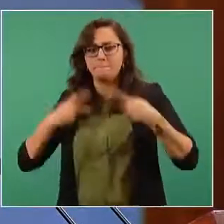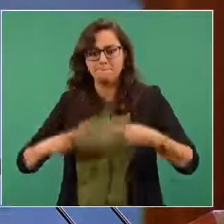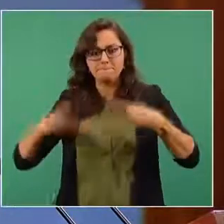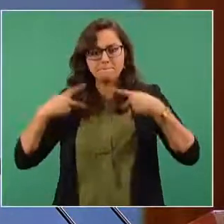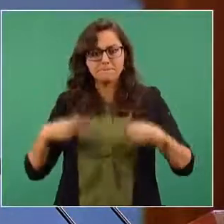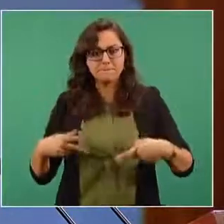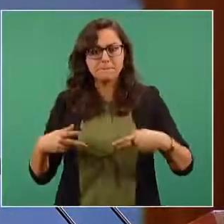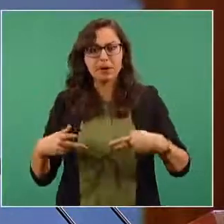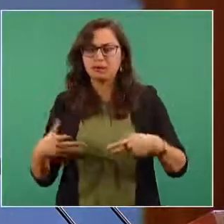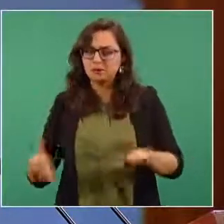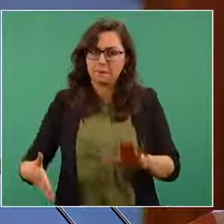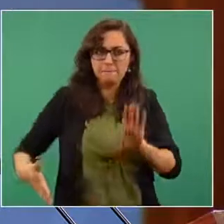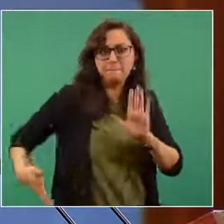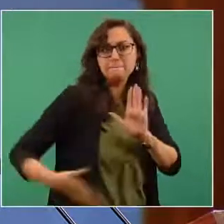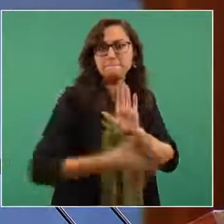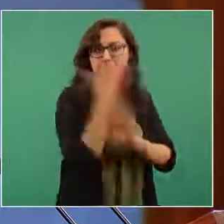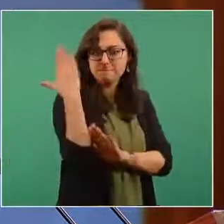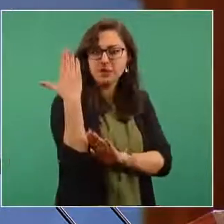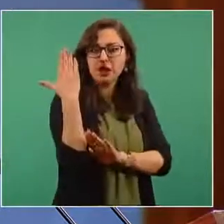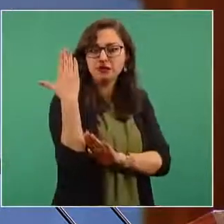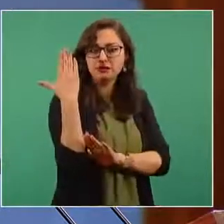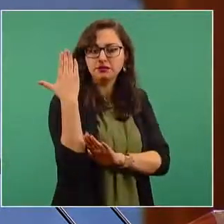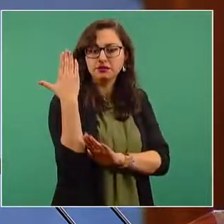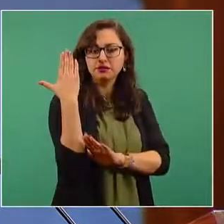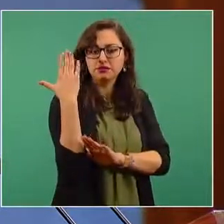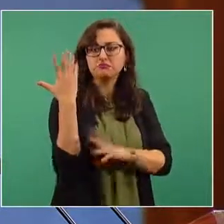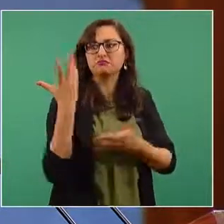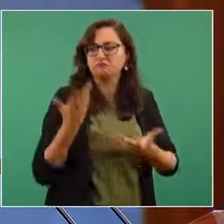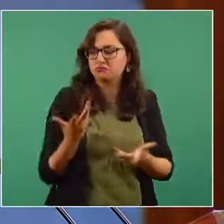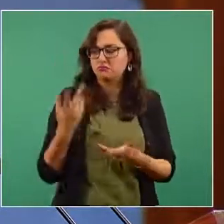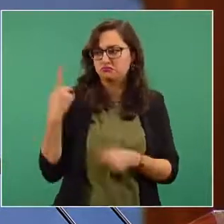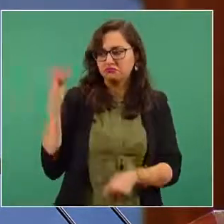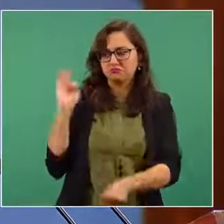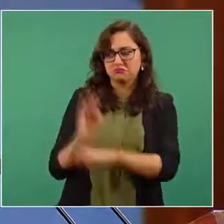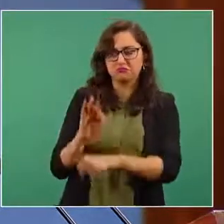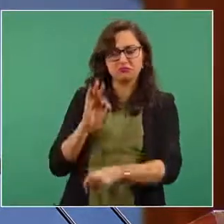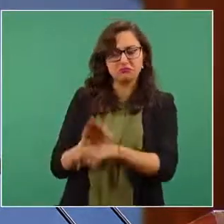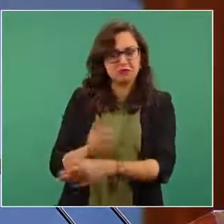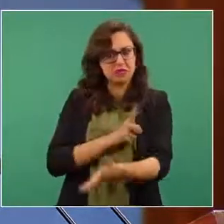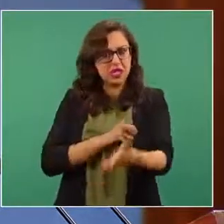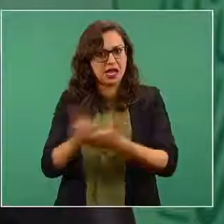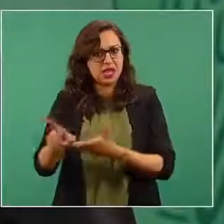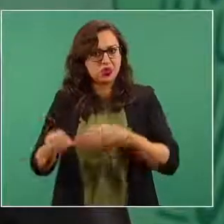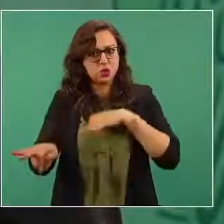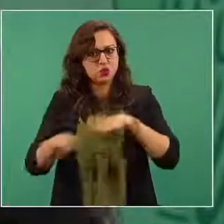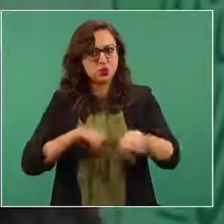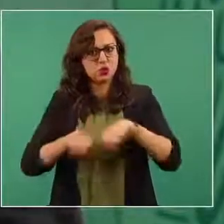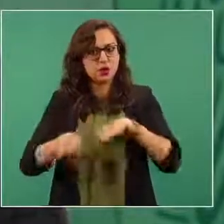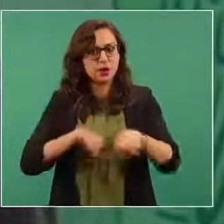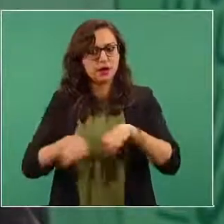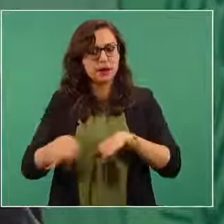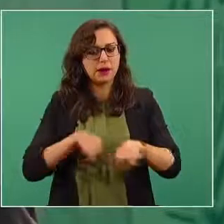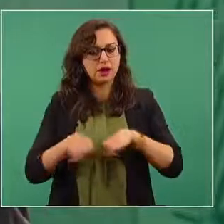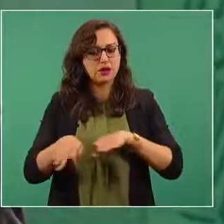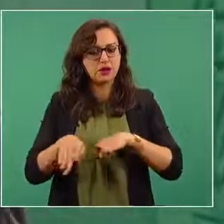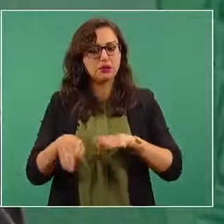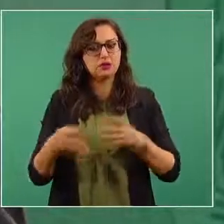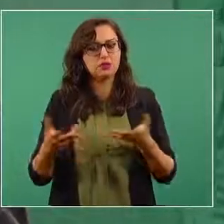pues el derecho del pueblo al trabajo en una visión